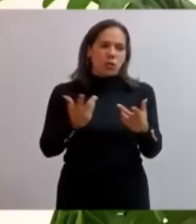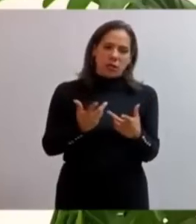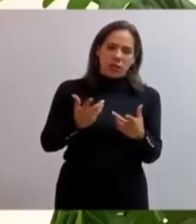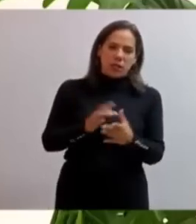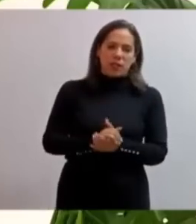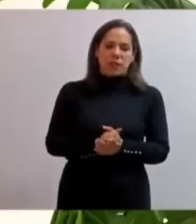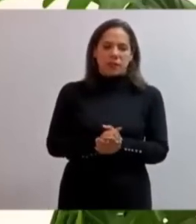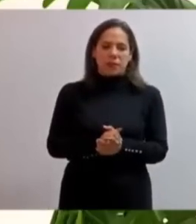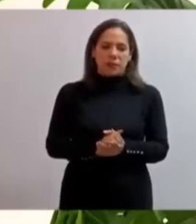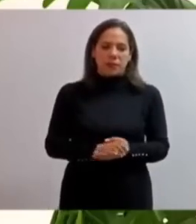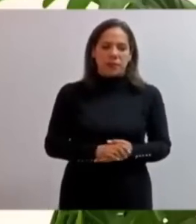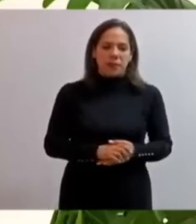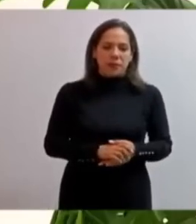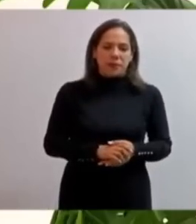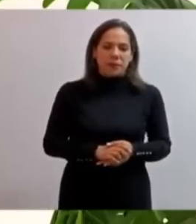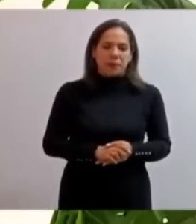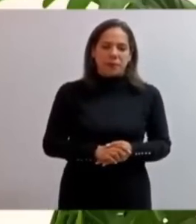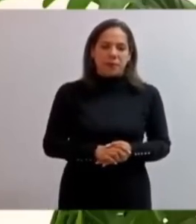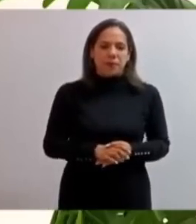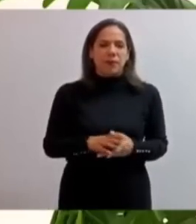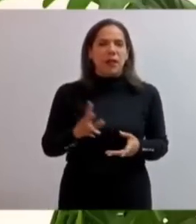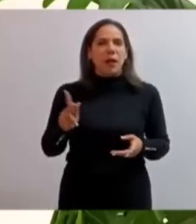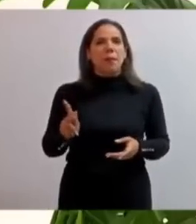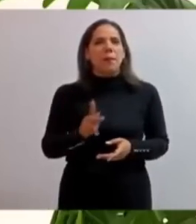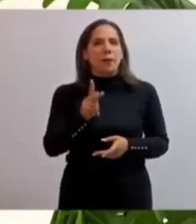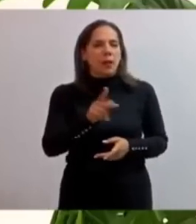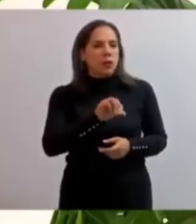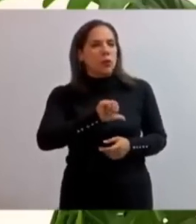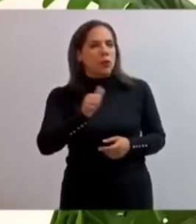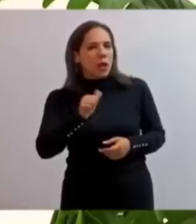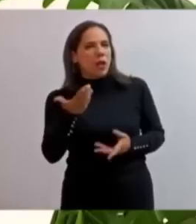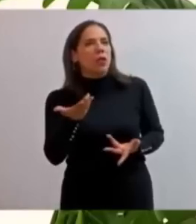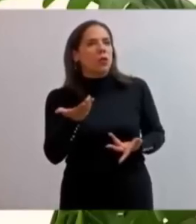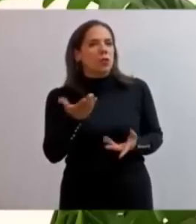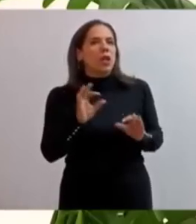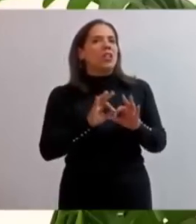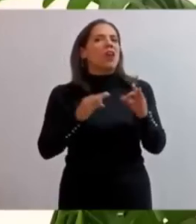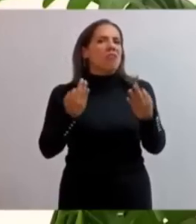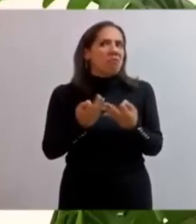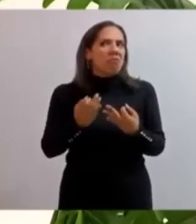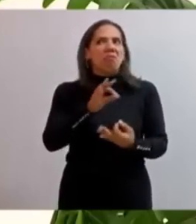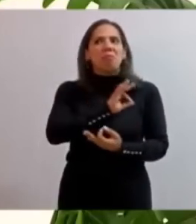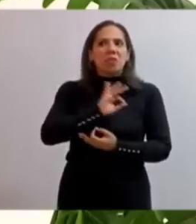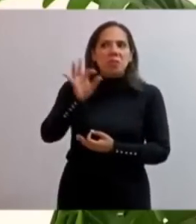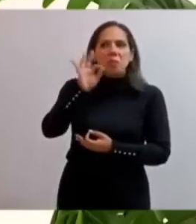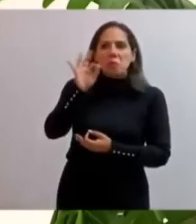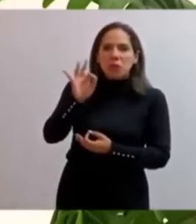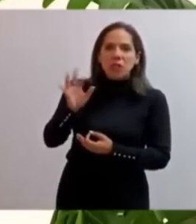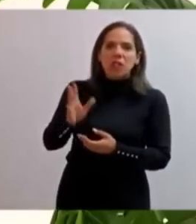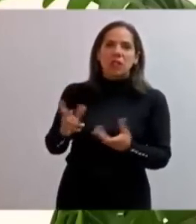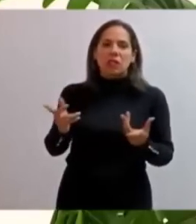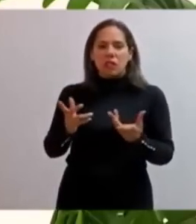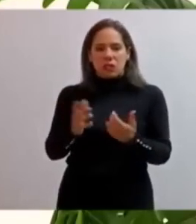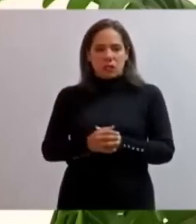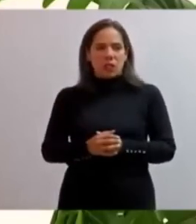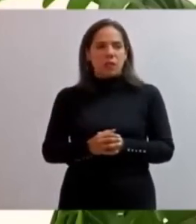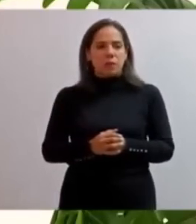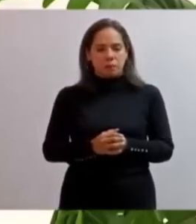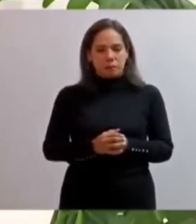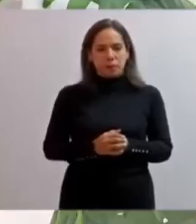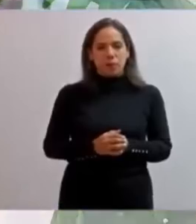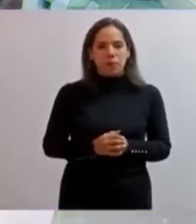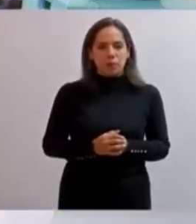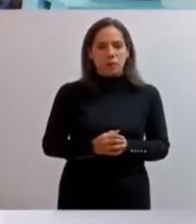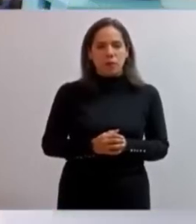todo preguntarnos qué otras opciones podía haber tenido en este momento para comunicarme con los